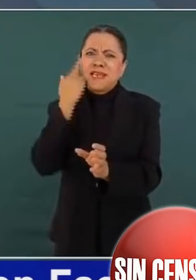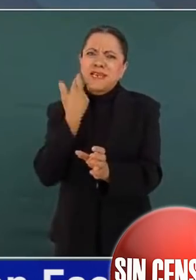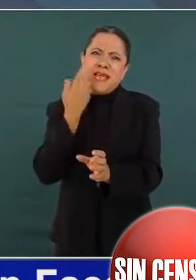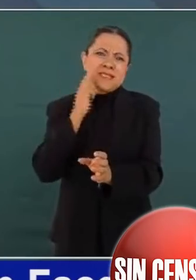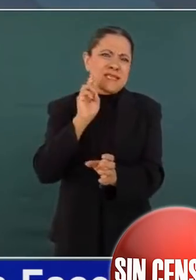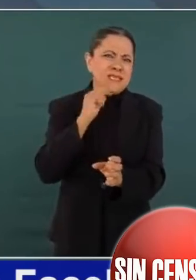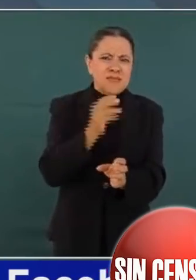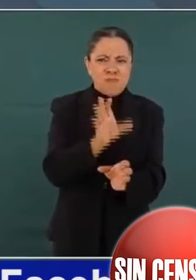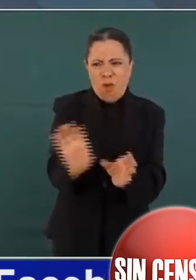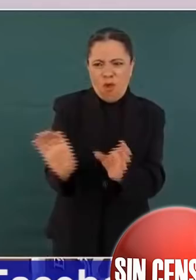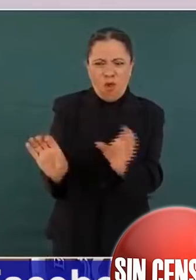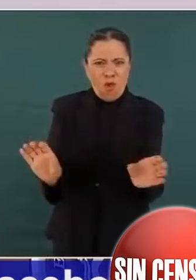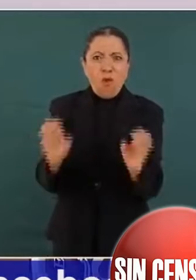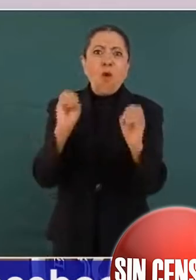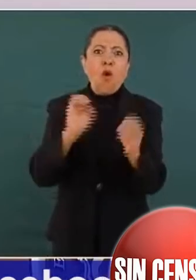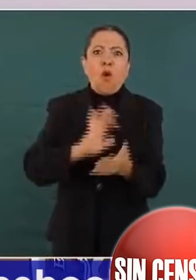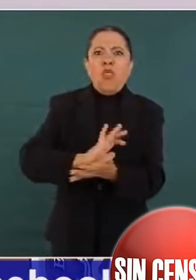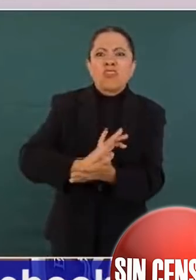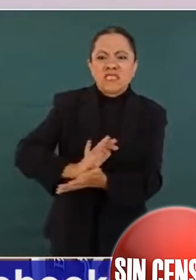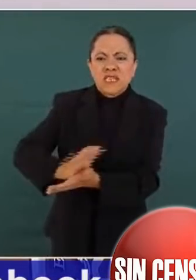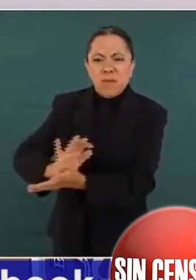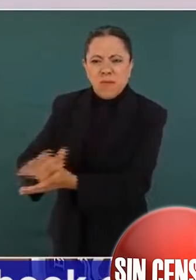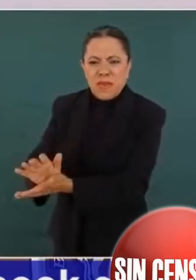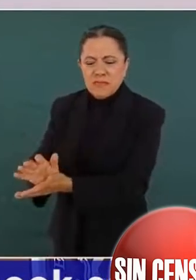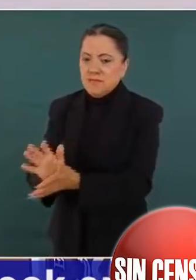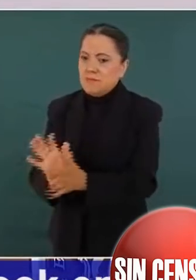haya discriminación.